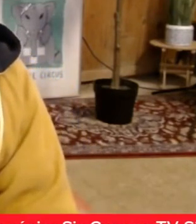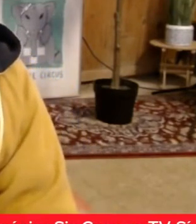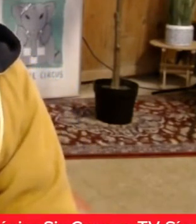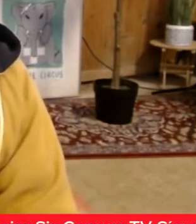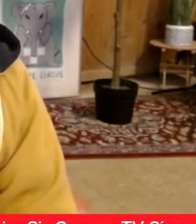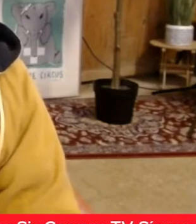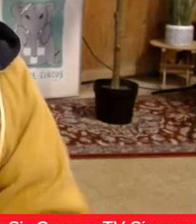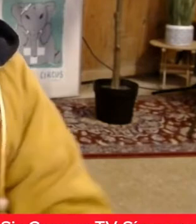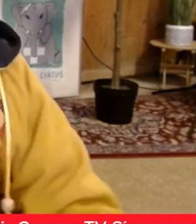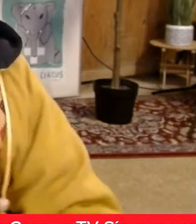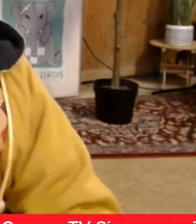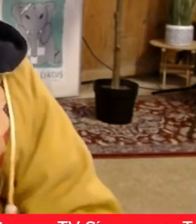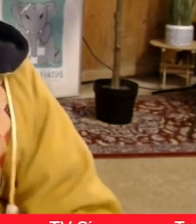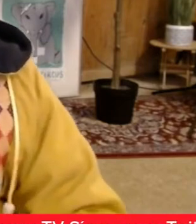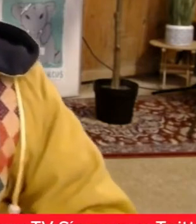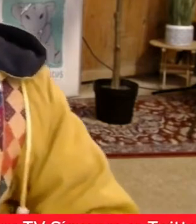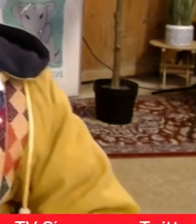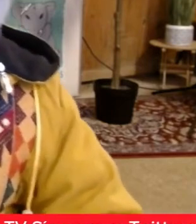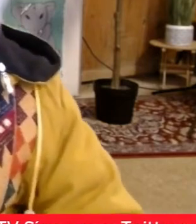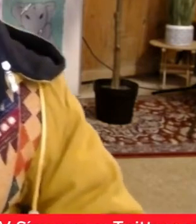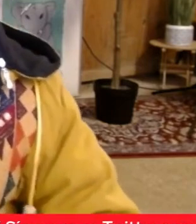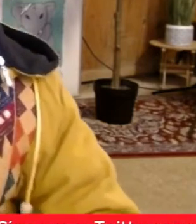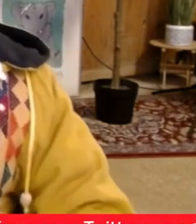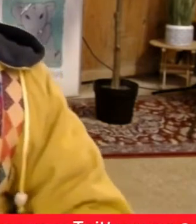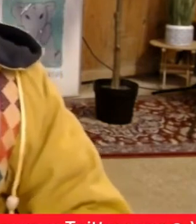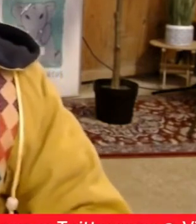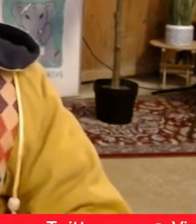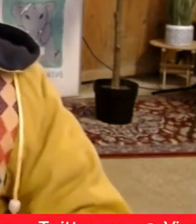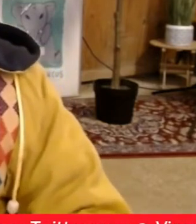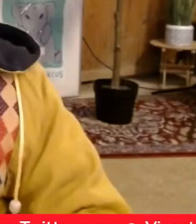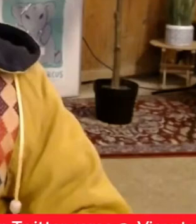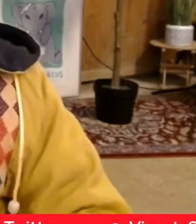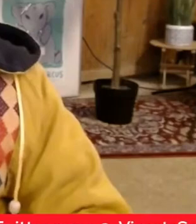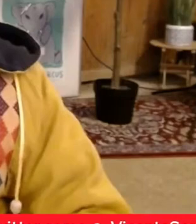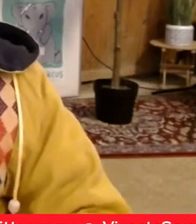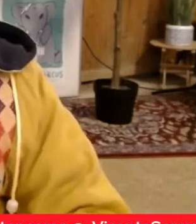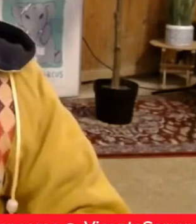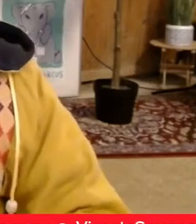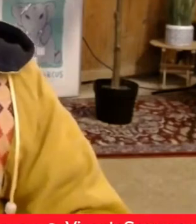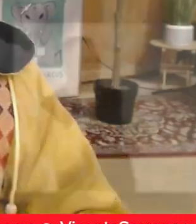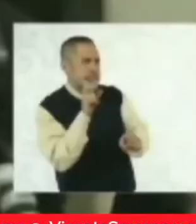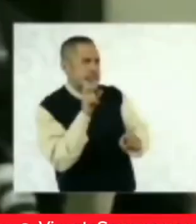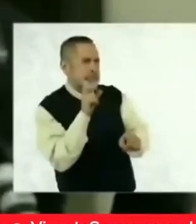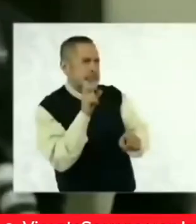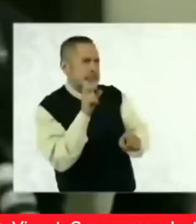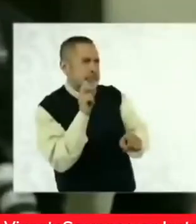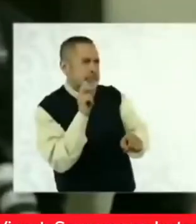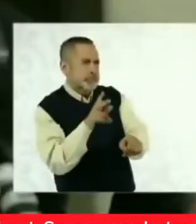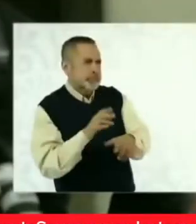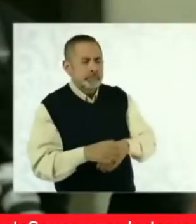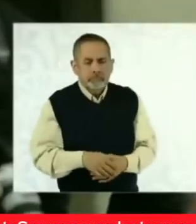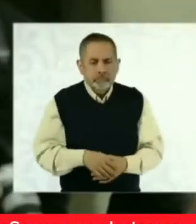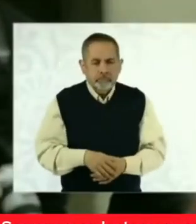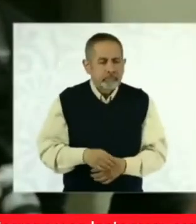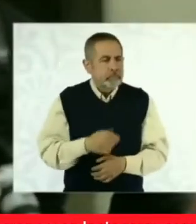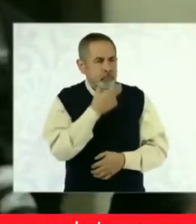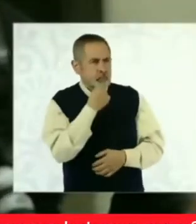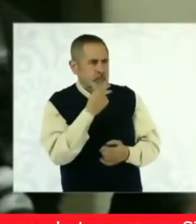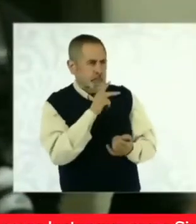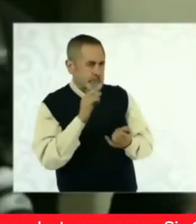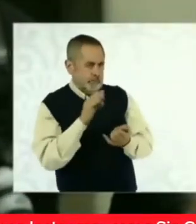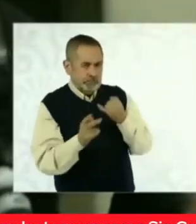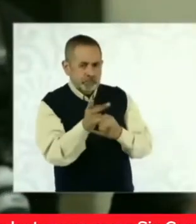la ministra Piña, quien ya se va y nos da mucho gusto que eso sea una realidad. Para